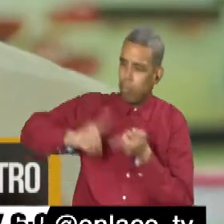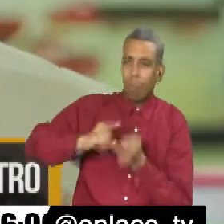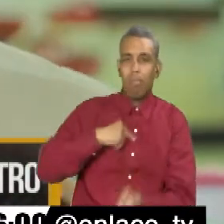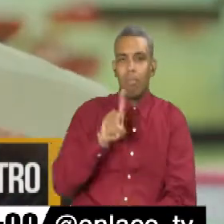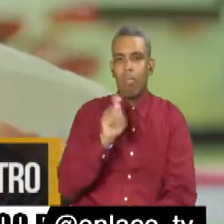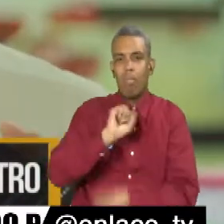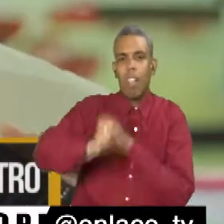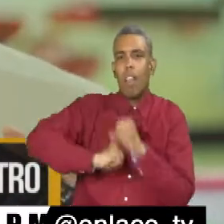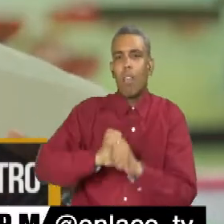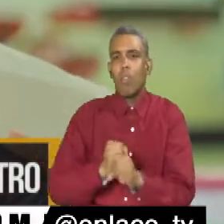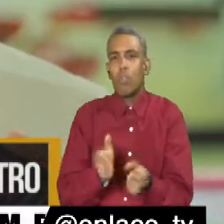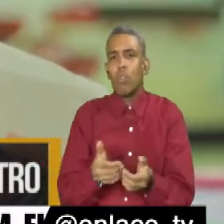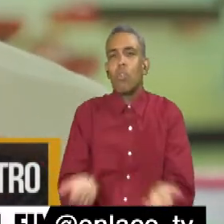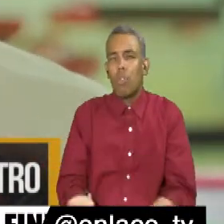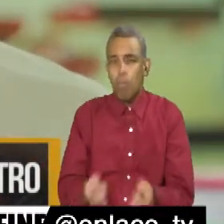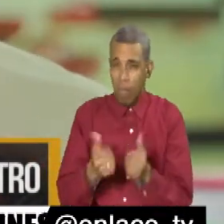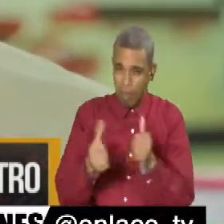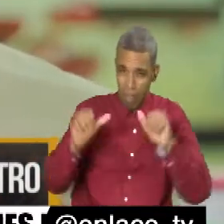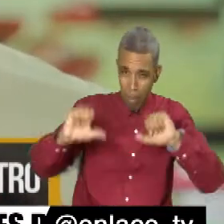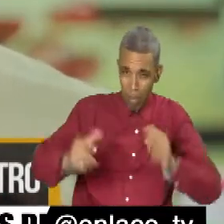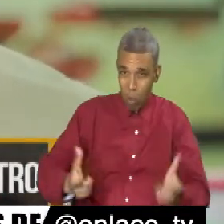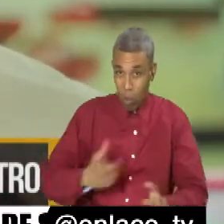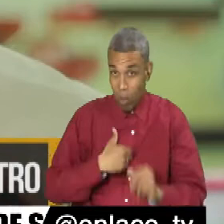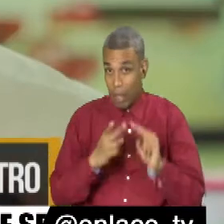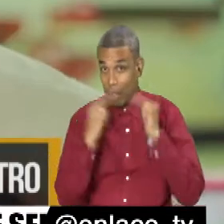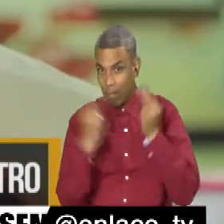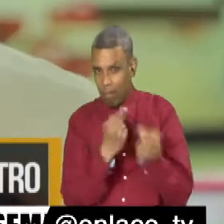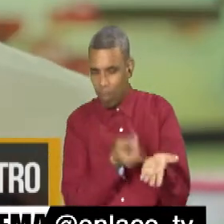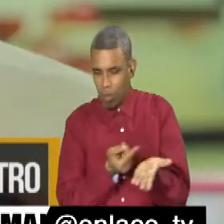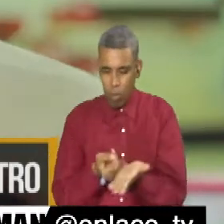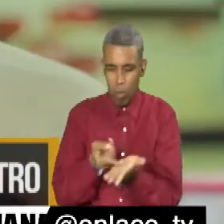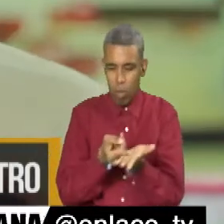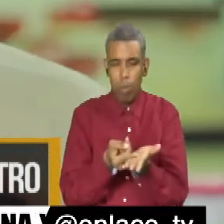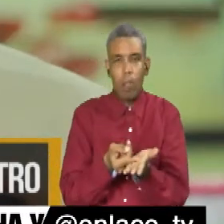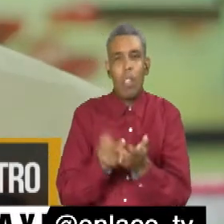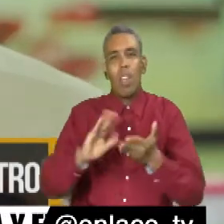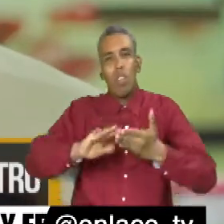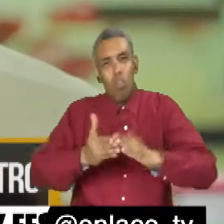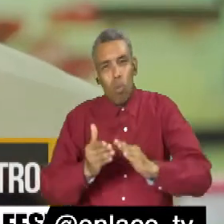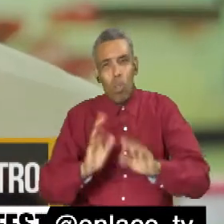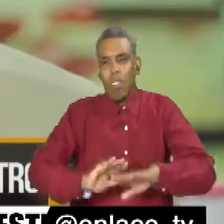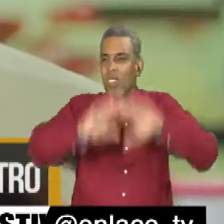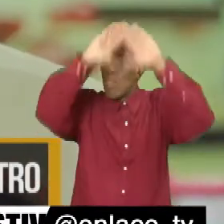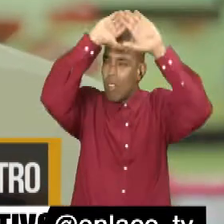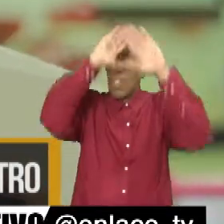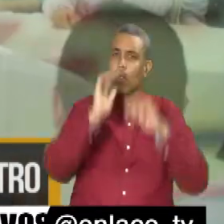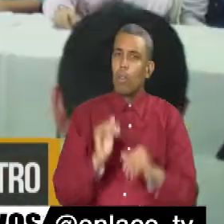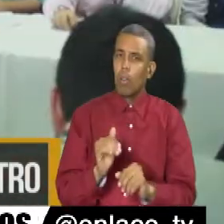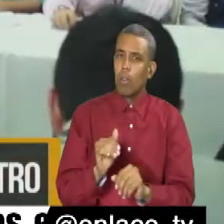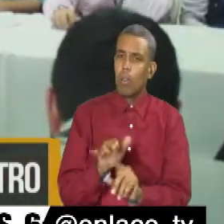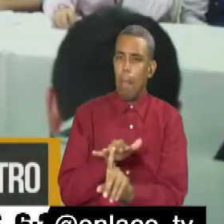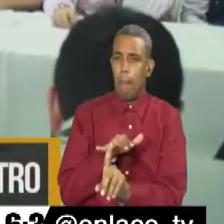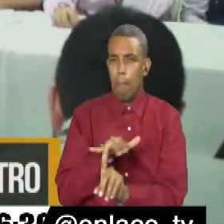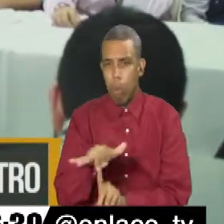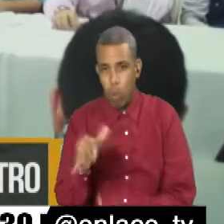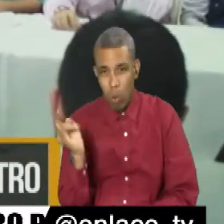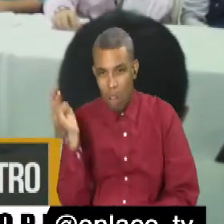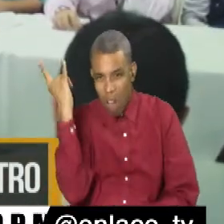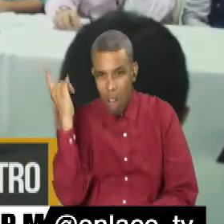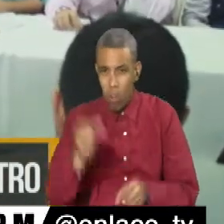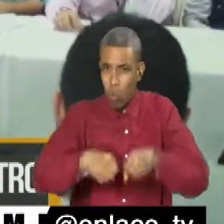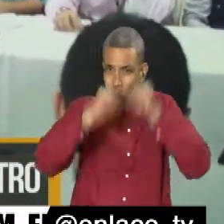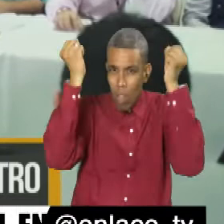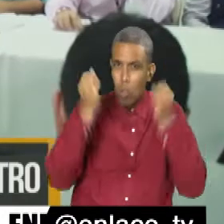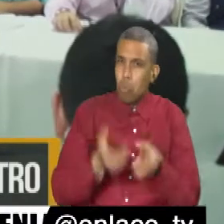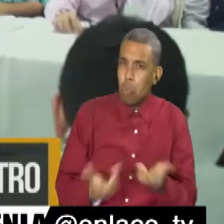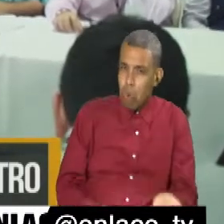el proyecto La Sierra Infantas para los habitantes del Corregimiento del Centro y también para Barranca Bermeja, extensivo al departamento de Santander.